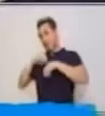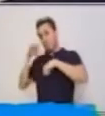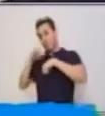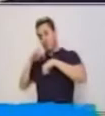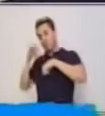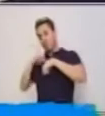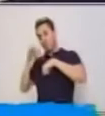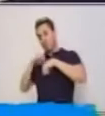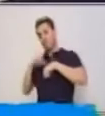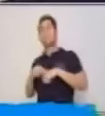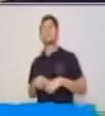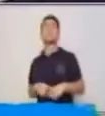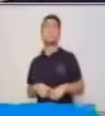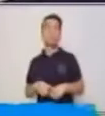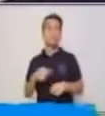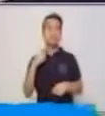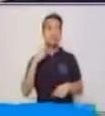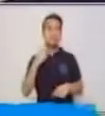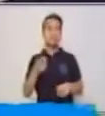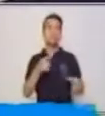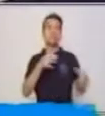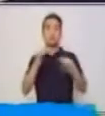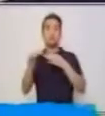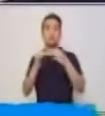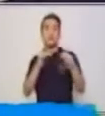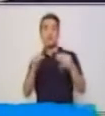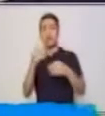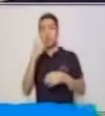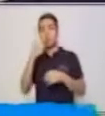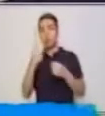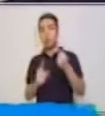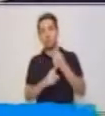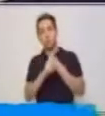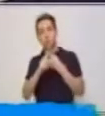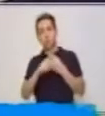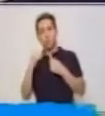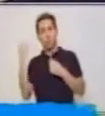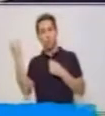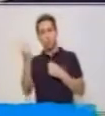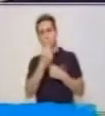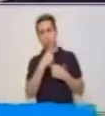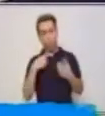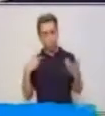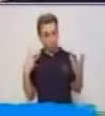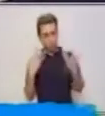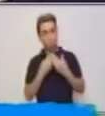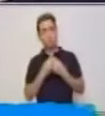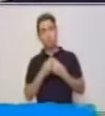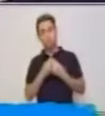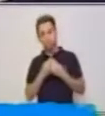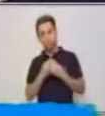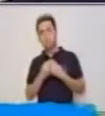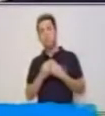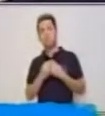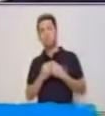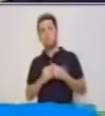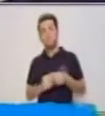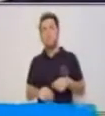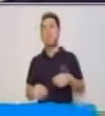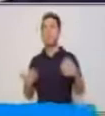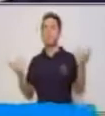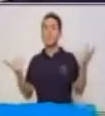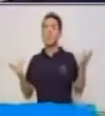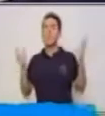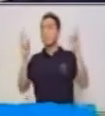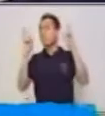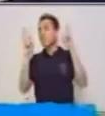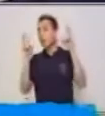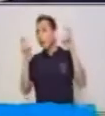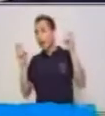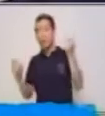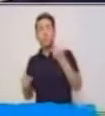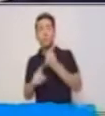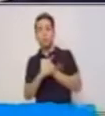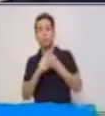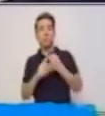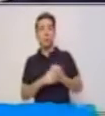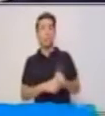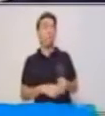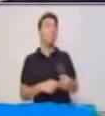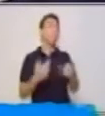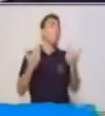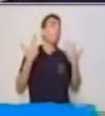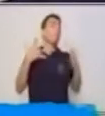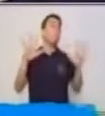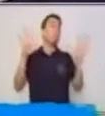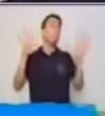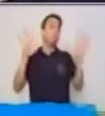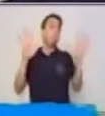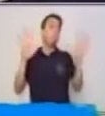vamos a resolver un problema todos juntos. El problema que vamos a resolver es el siguiente. Supongamos que a alguien